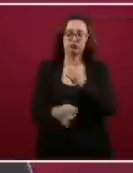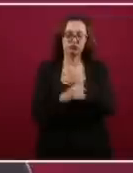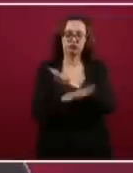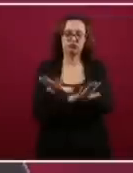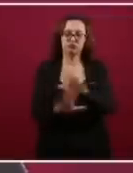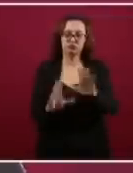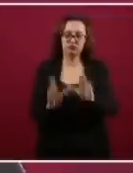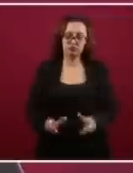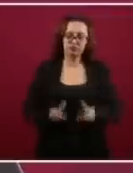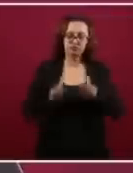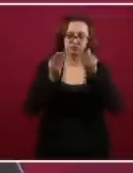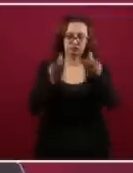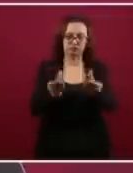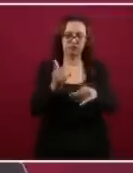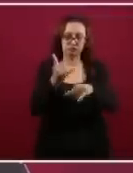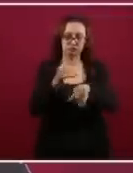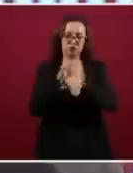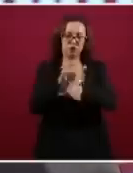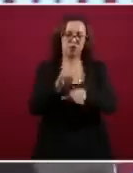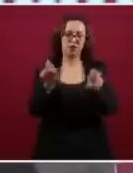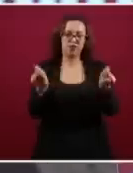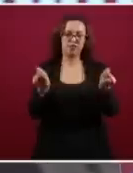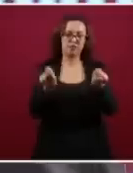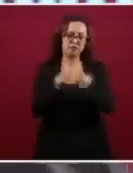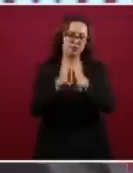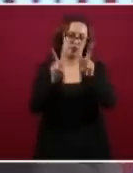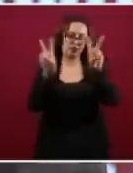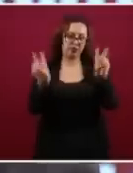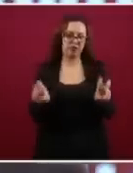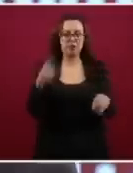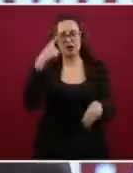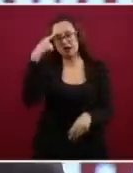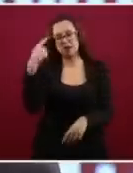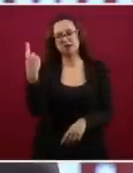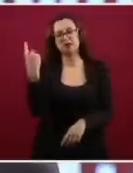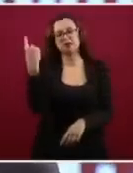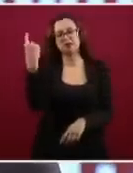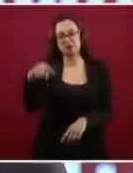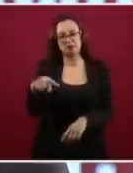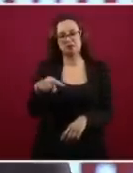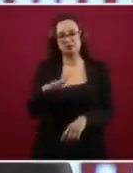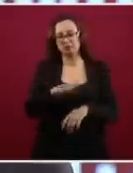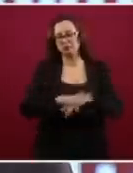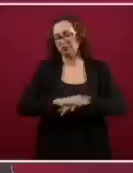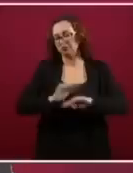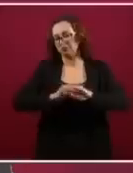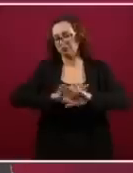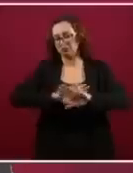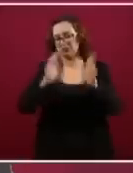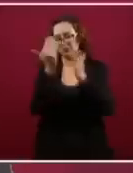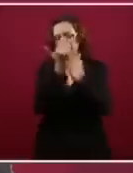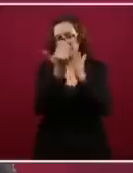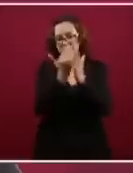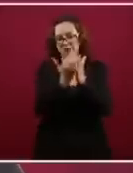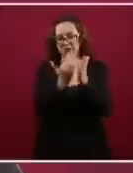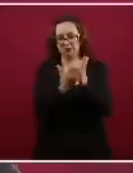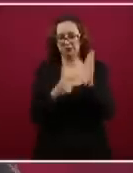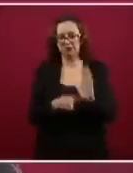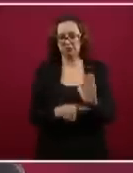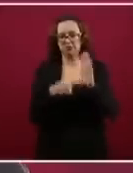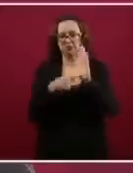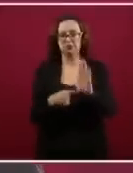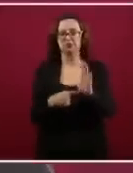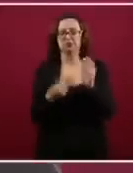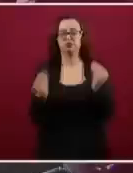informe al respecto para que tengamos todos los elementos. Y